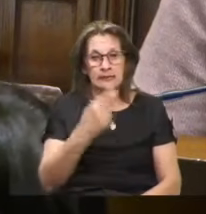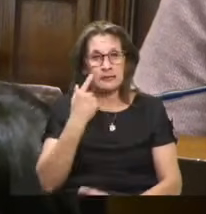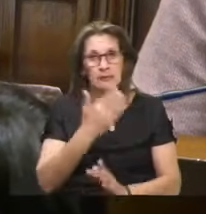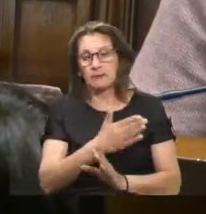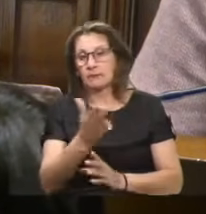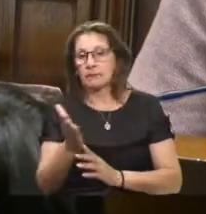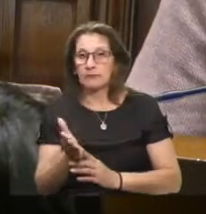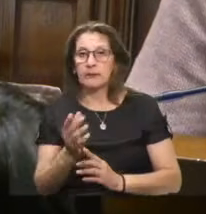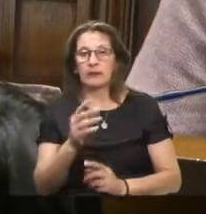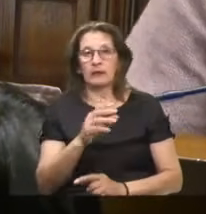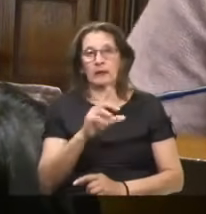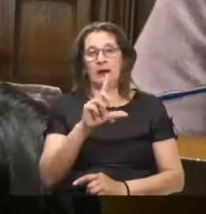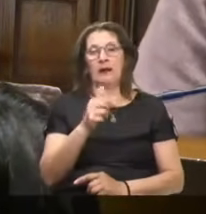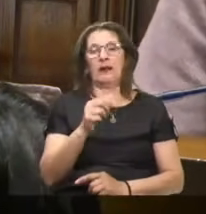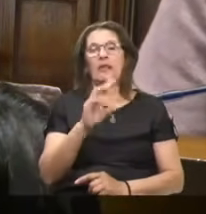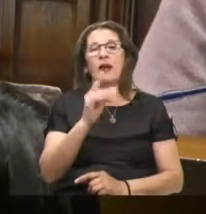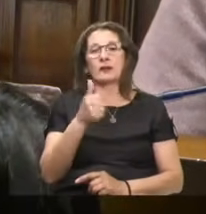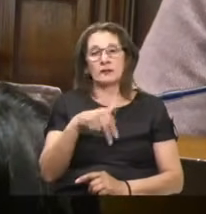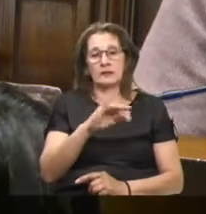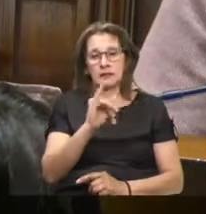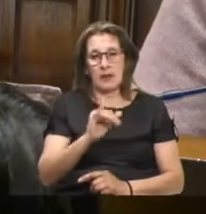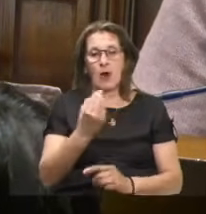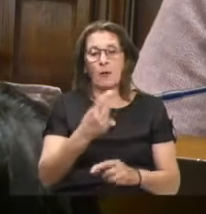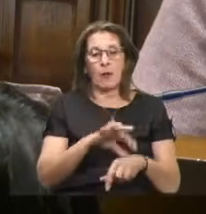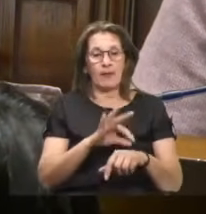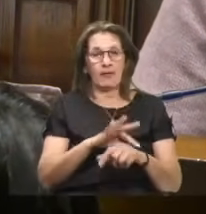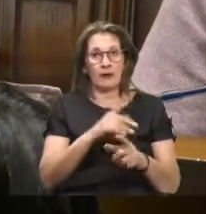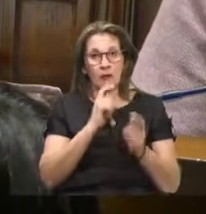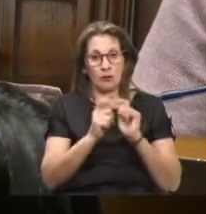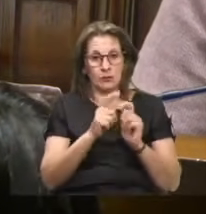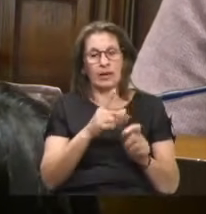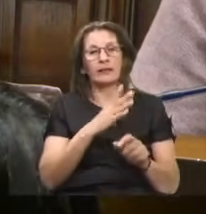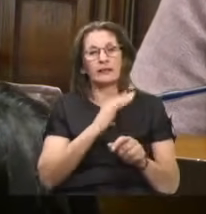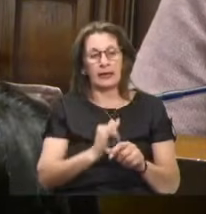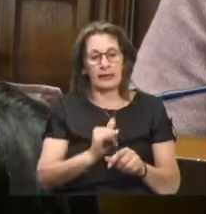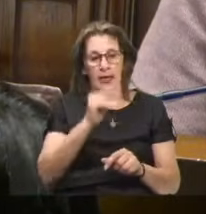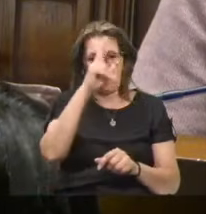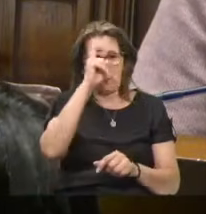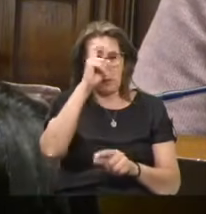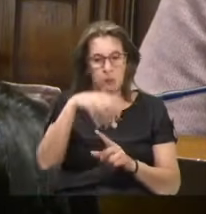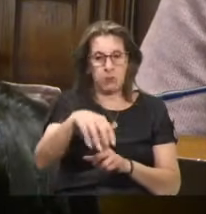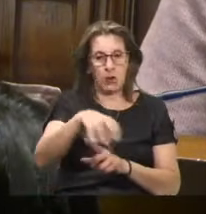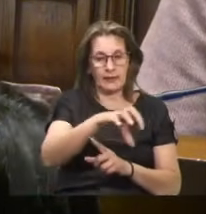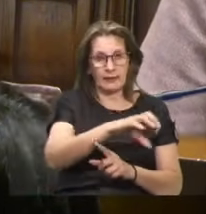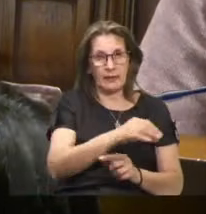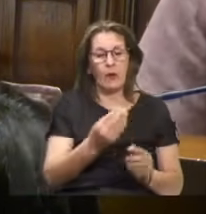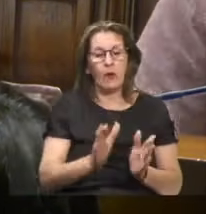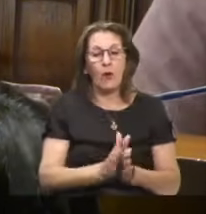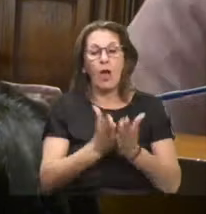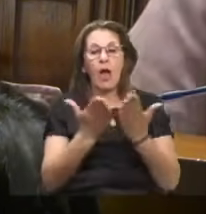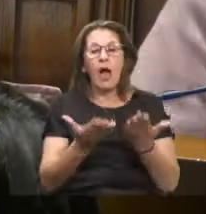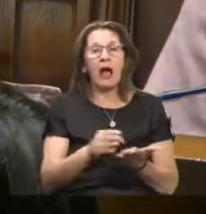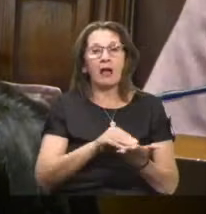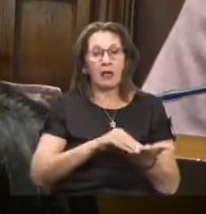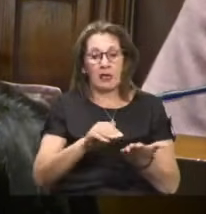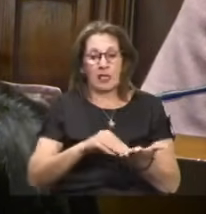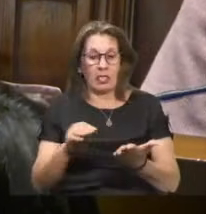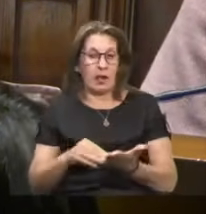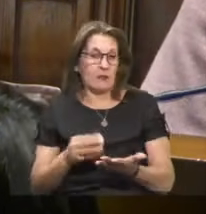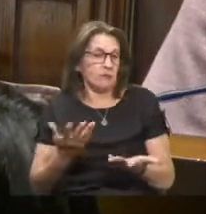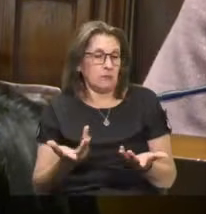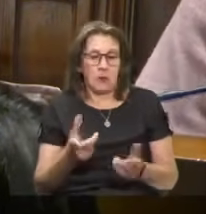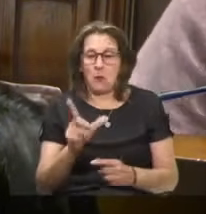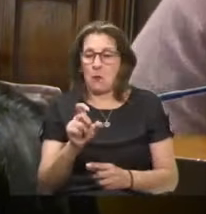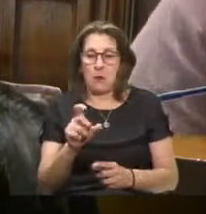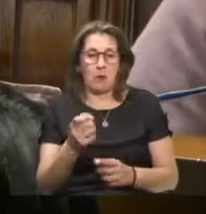Danza, como médico consultante, tenía policlínica con agenda, como es habitual en las consultas